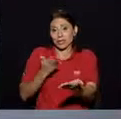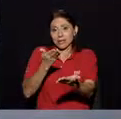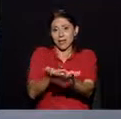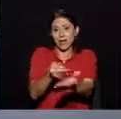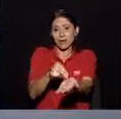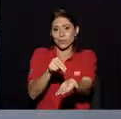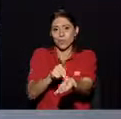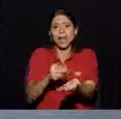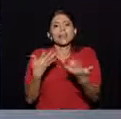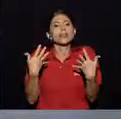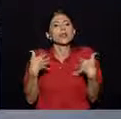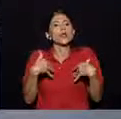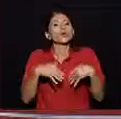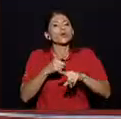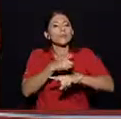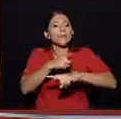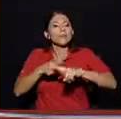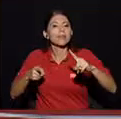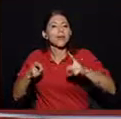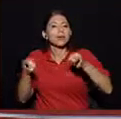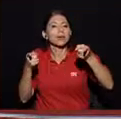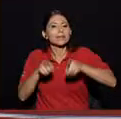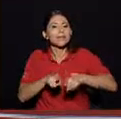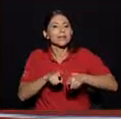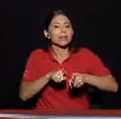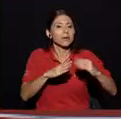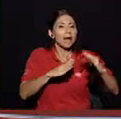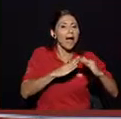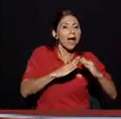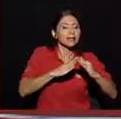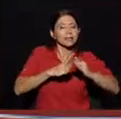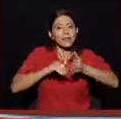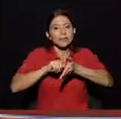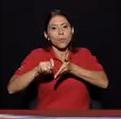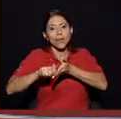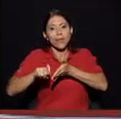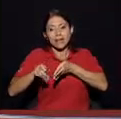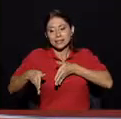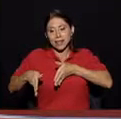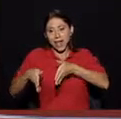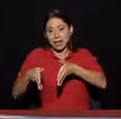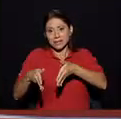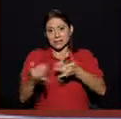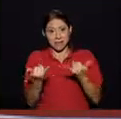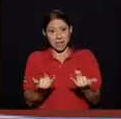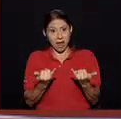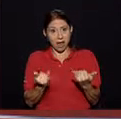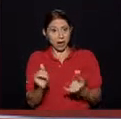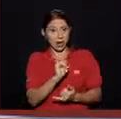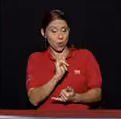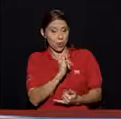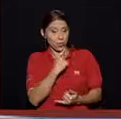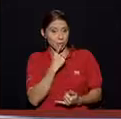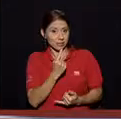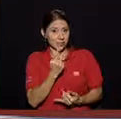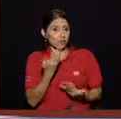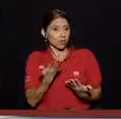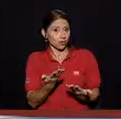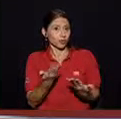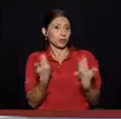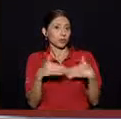los casos que hay en las casas, en las escuelas, en las calles, bueno, y ahora con el tema de Internet, que nos decía Guillermo en el bloque